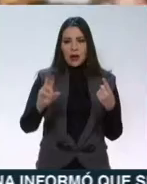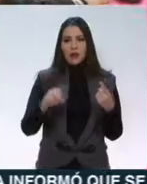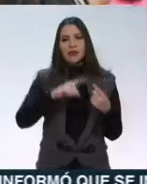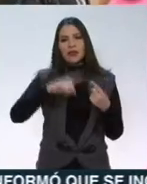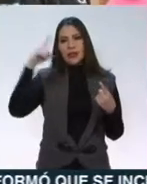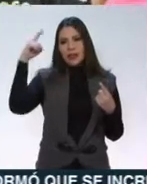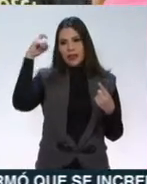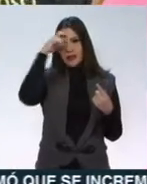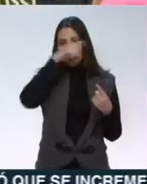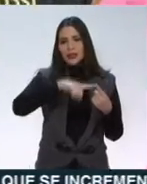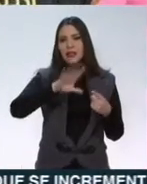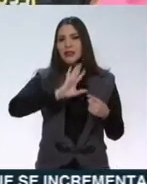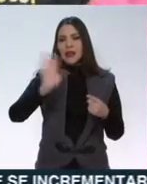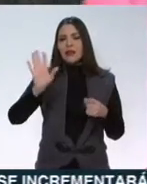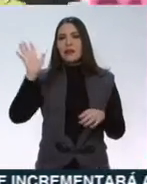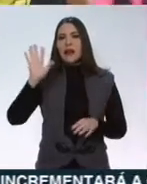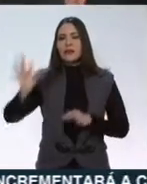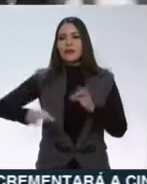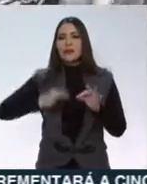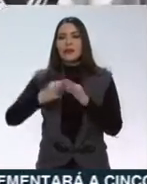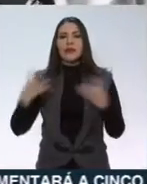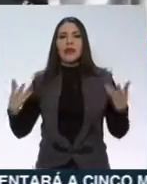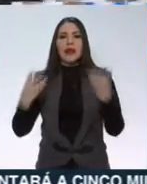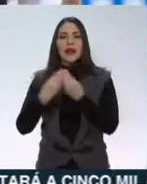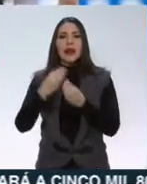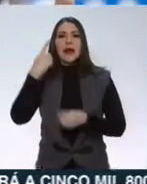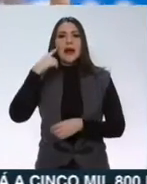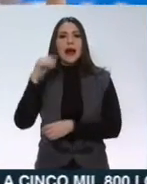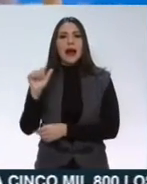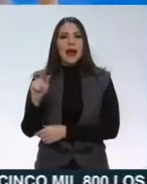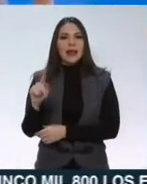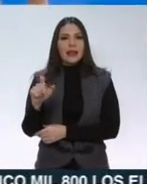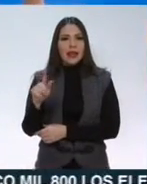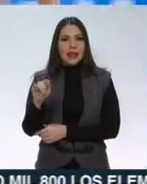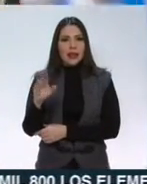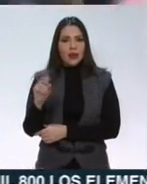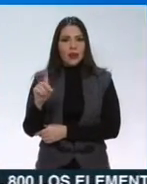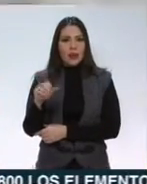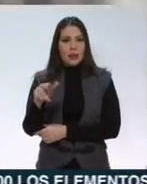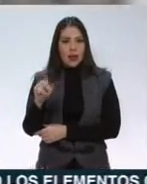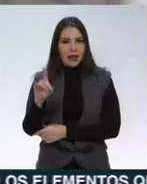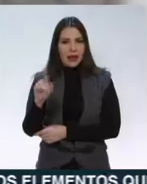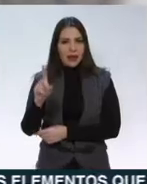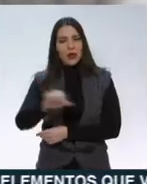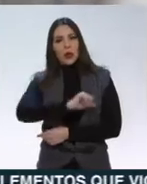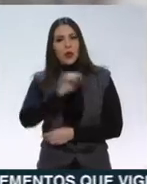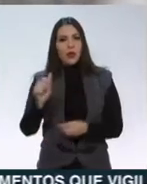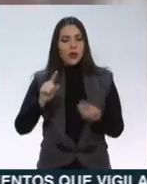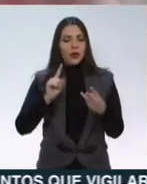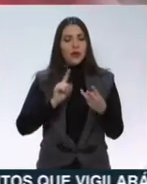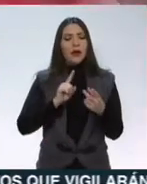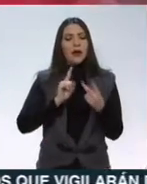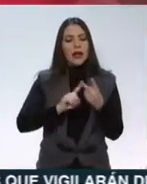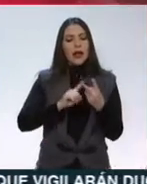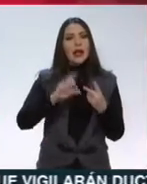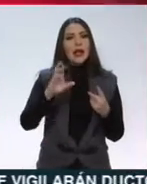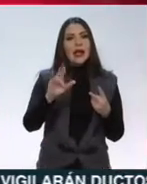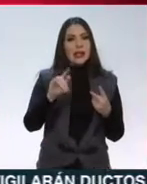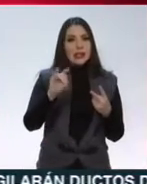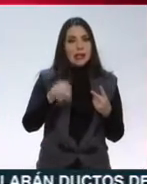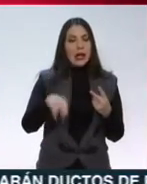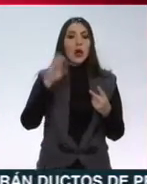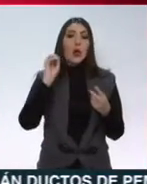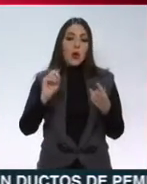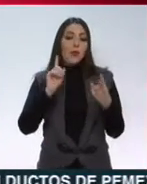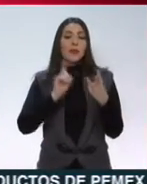ya está prácticamente cerrado con el Atlético de Madrid. El otro sería el jugador del Girona, Cristian Stuani, y Carlos Vela.